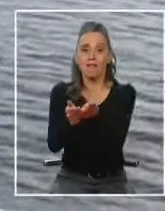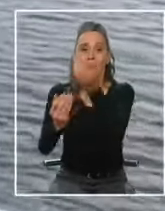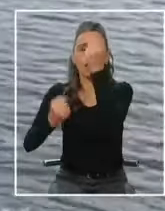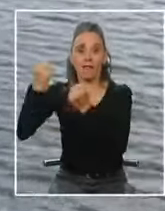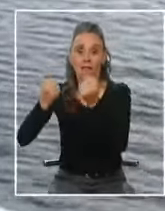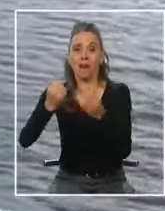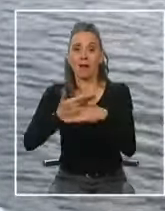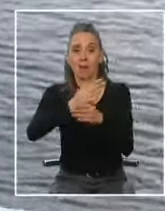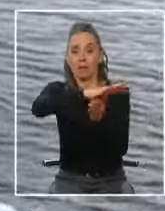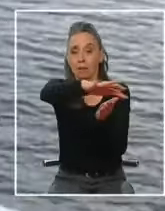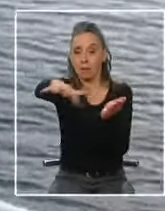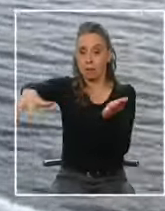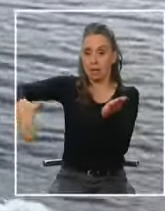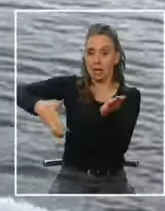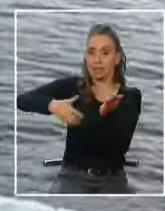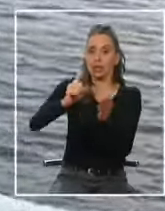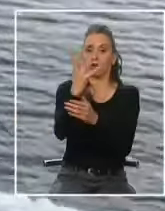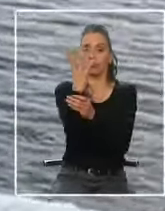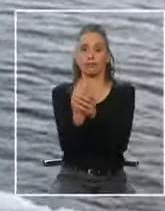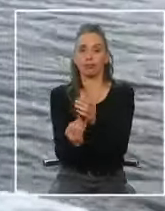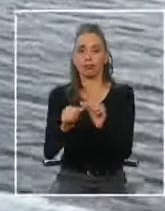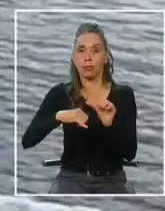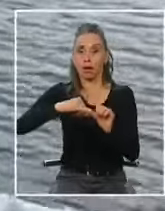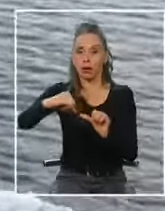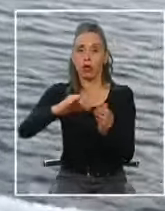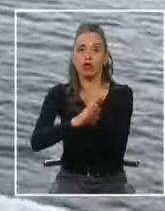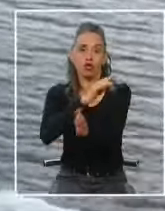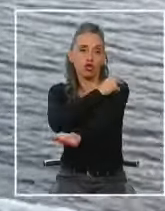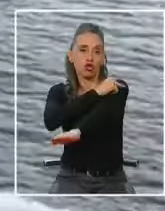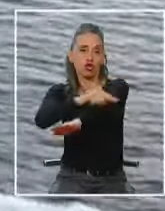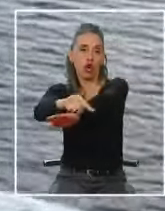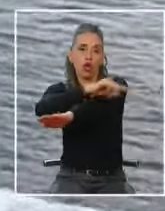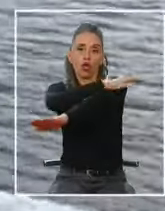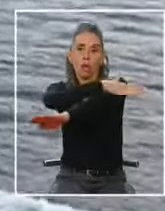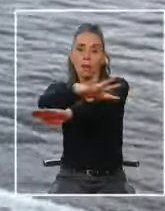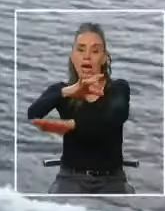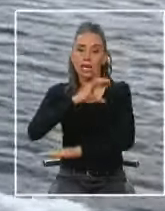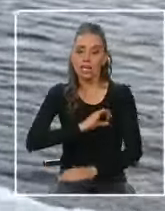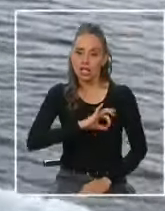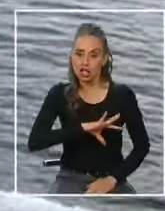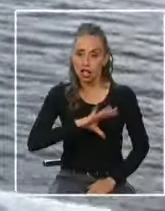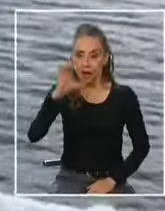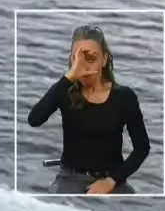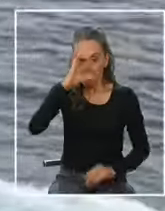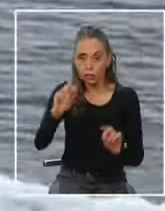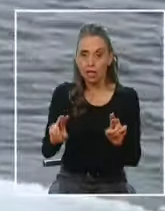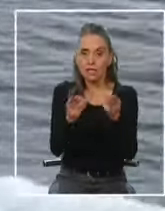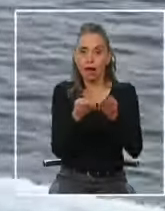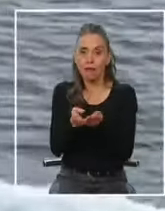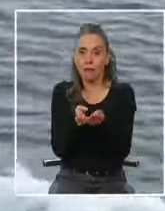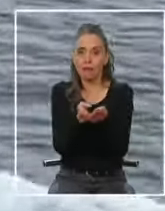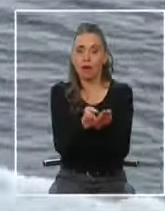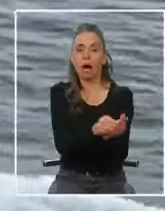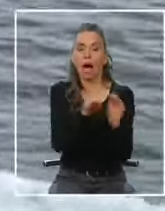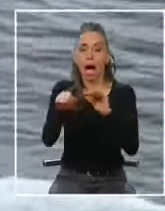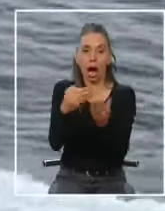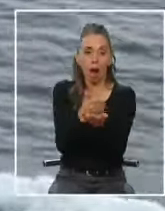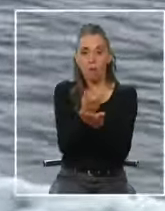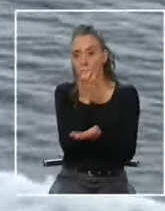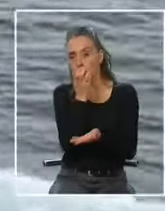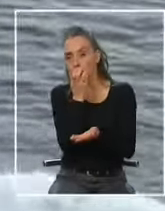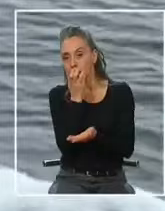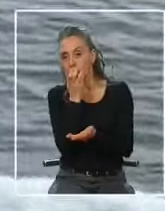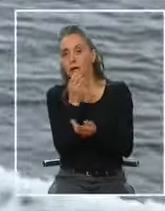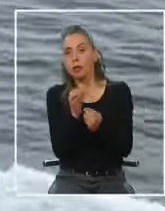en todo el océano chileno, así como la búsqueda y salvamento marítimo y el apoyo logístico